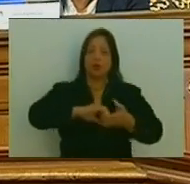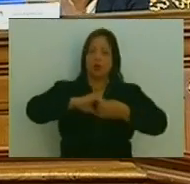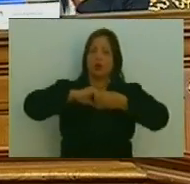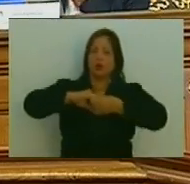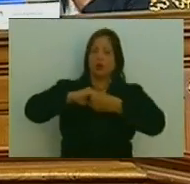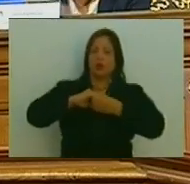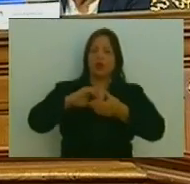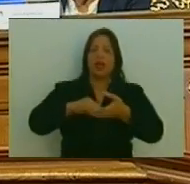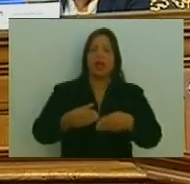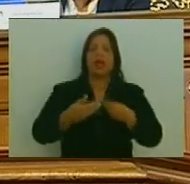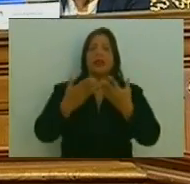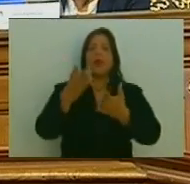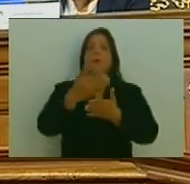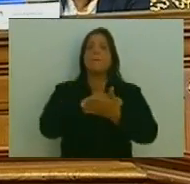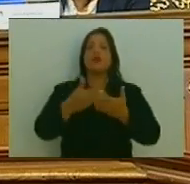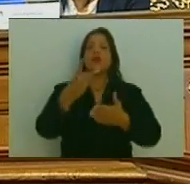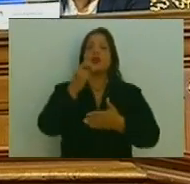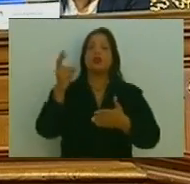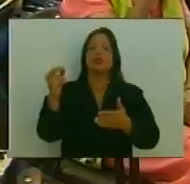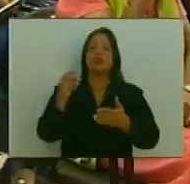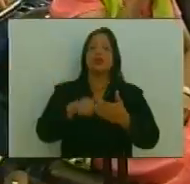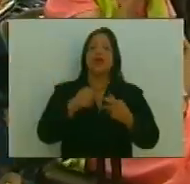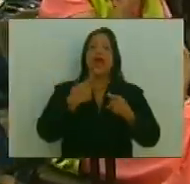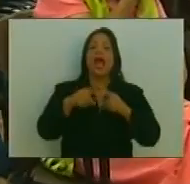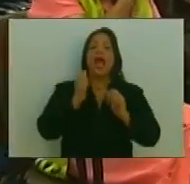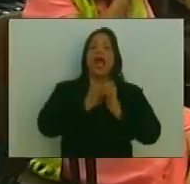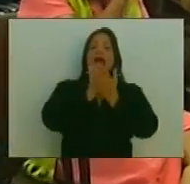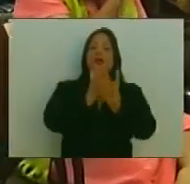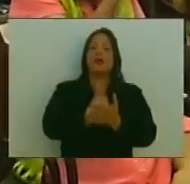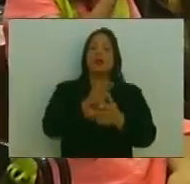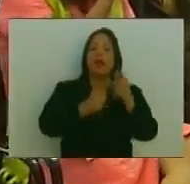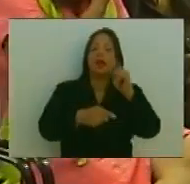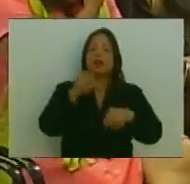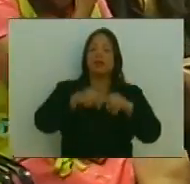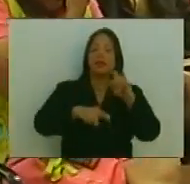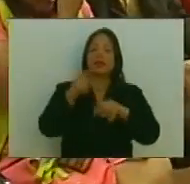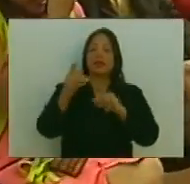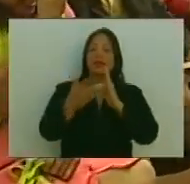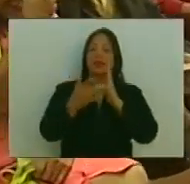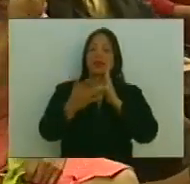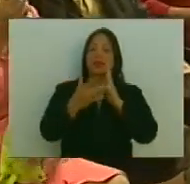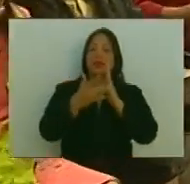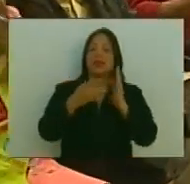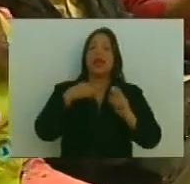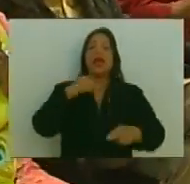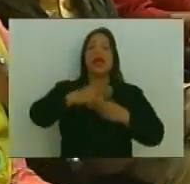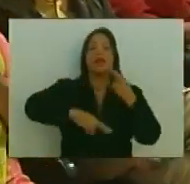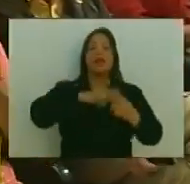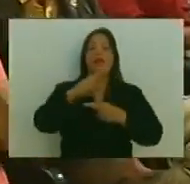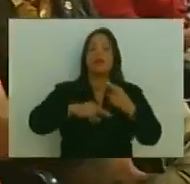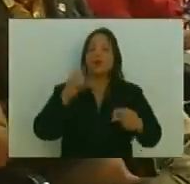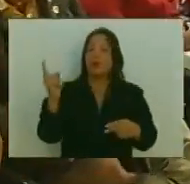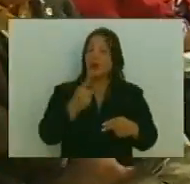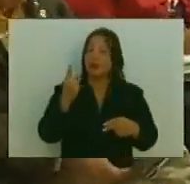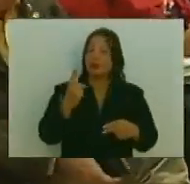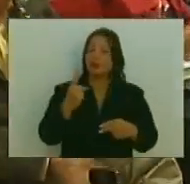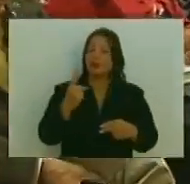ha entregado más de 1.200.000 ayudas técnicas. Esto solo es posible en revolución.